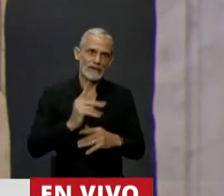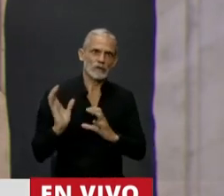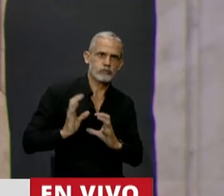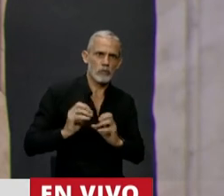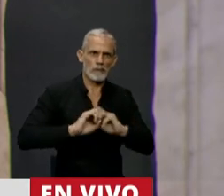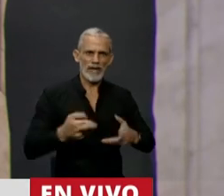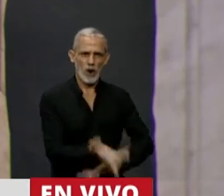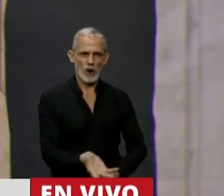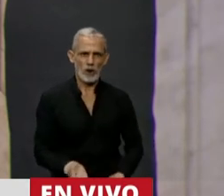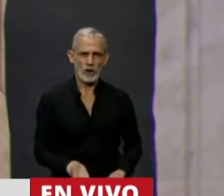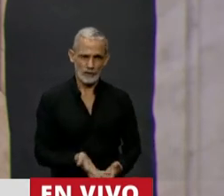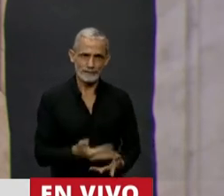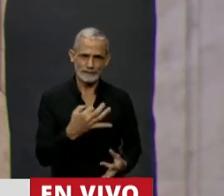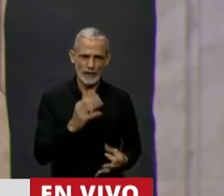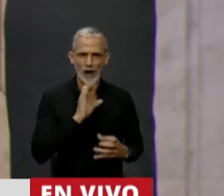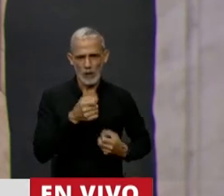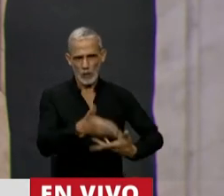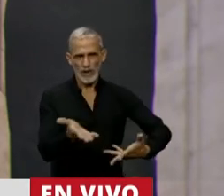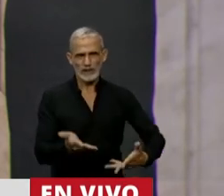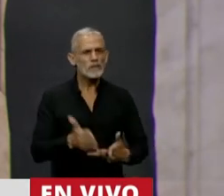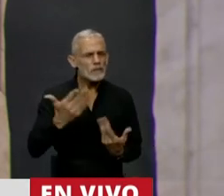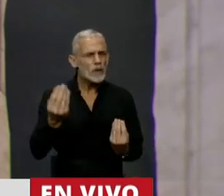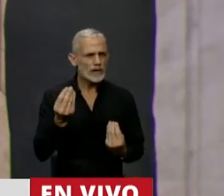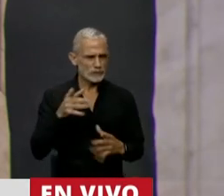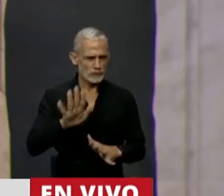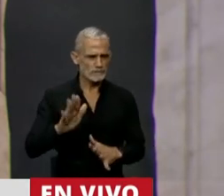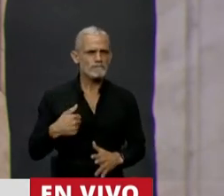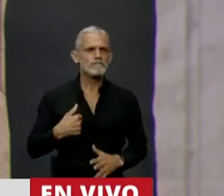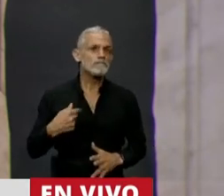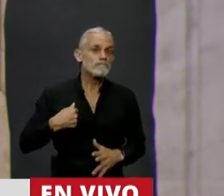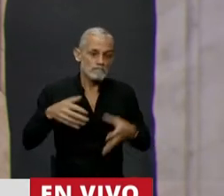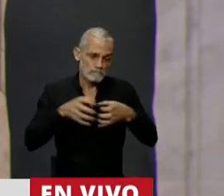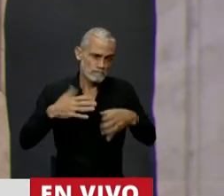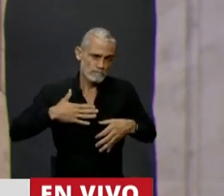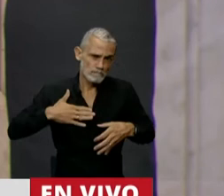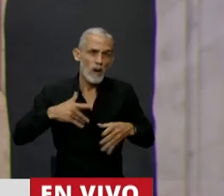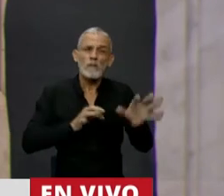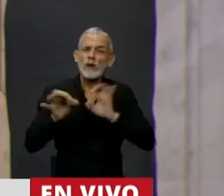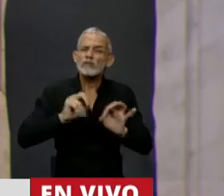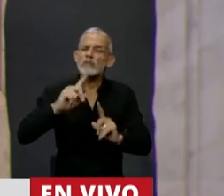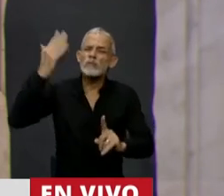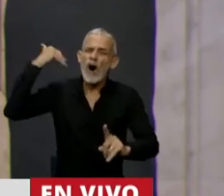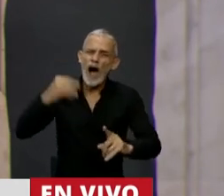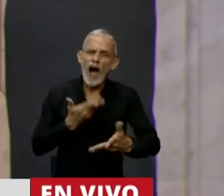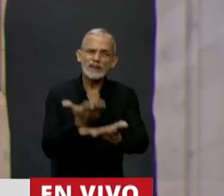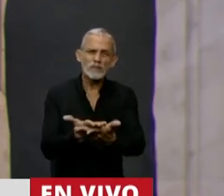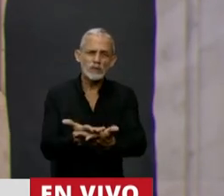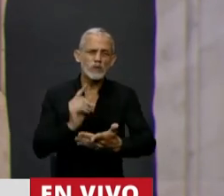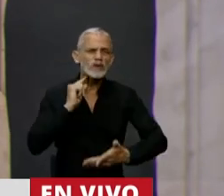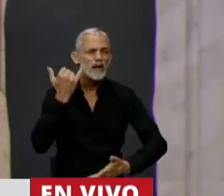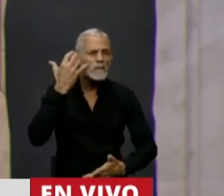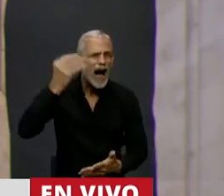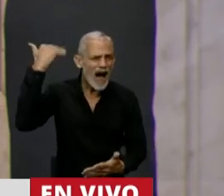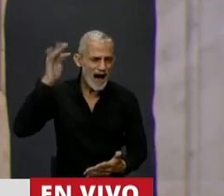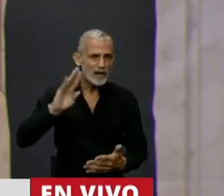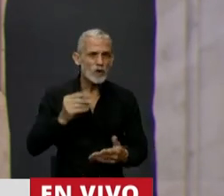aún peor la carga que tendrán que soportar. Por eso, presidente, el proyecto que nosotros presentamos en aquel momento era muy